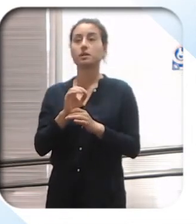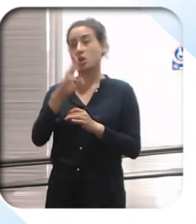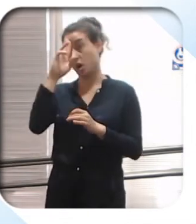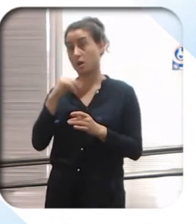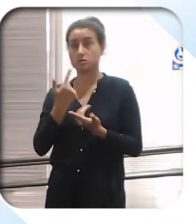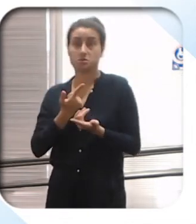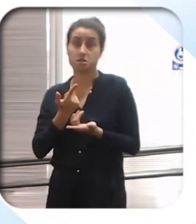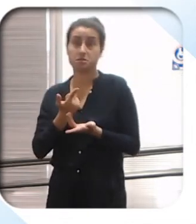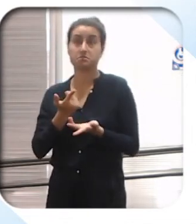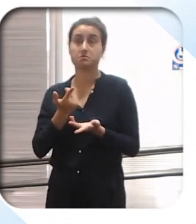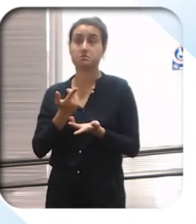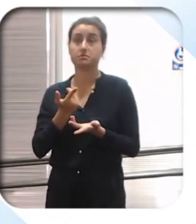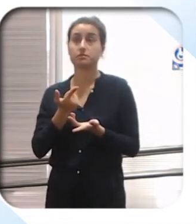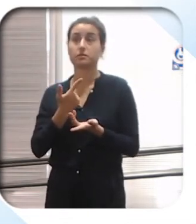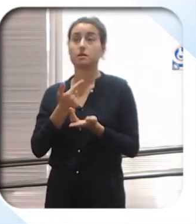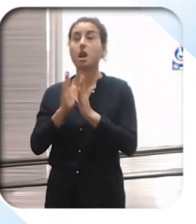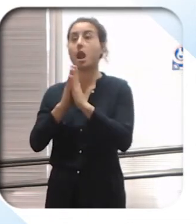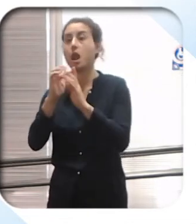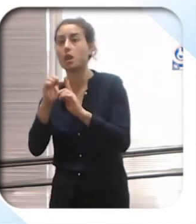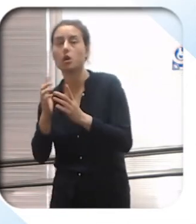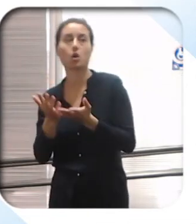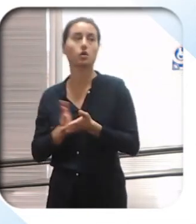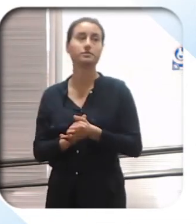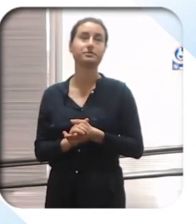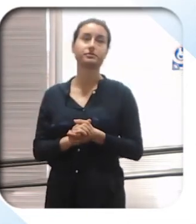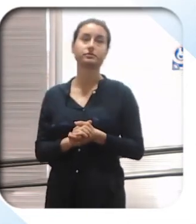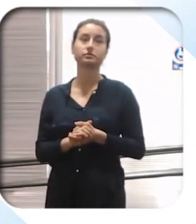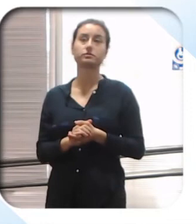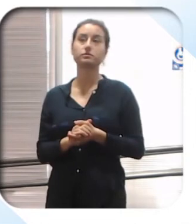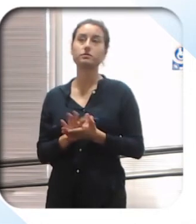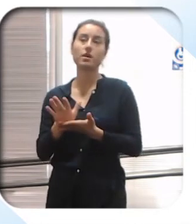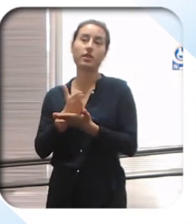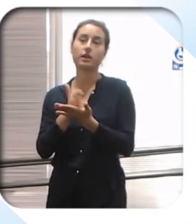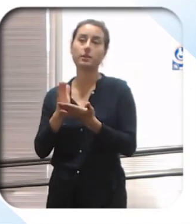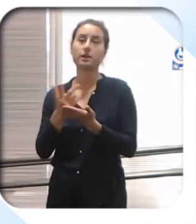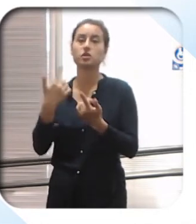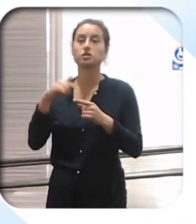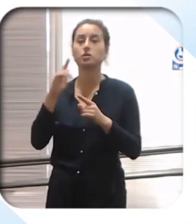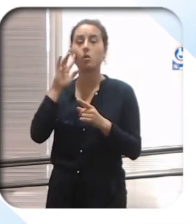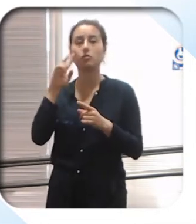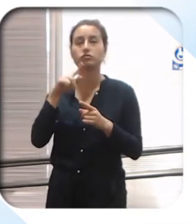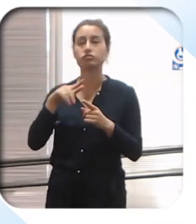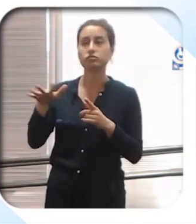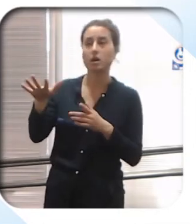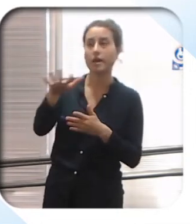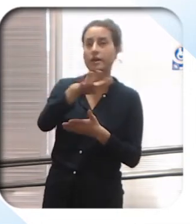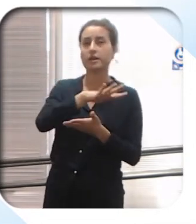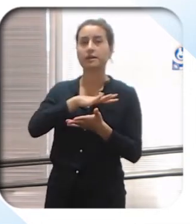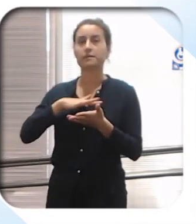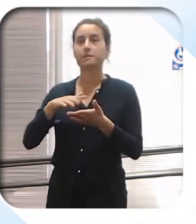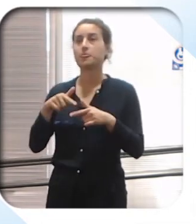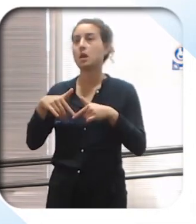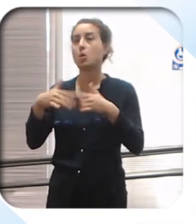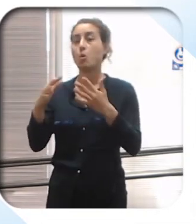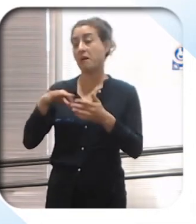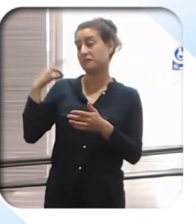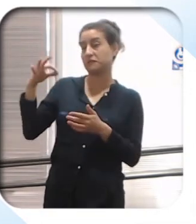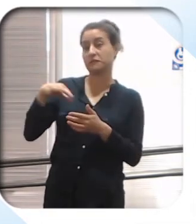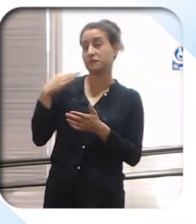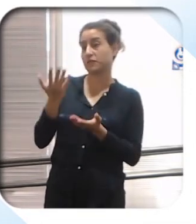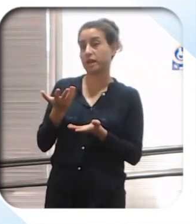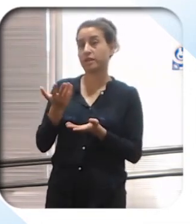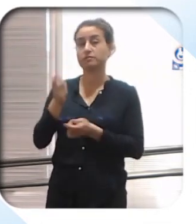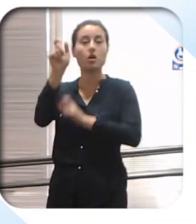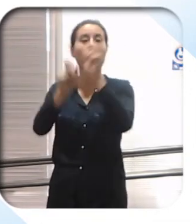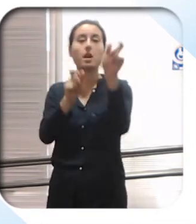raza, discriminamos por religión, y si no, basta con hacer un paneo en cualquiera de la vida,